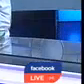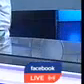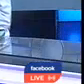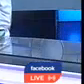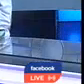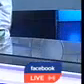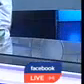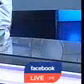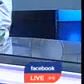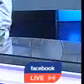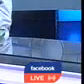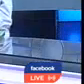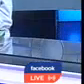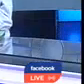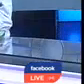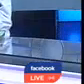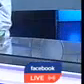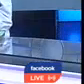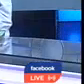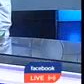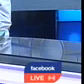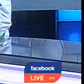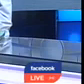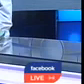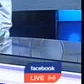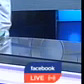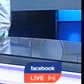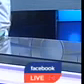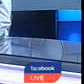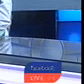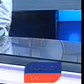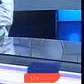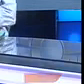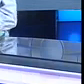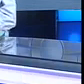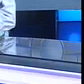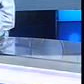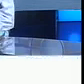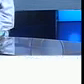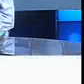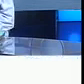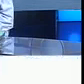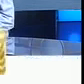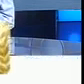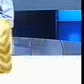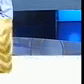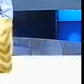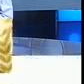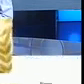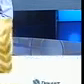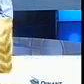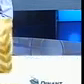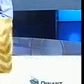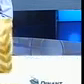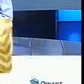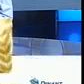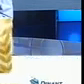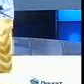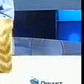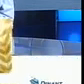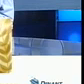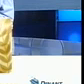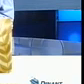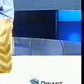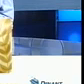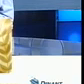Electoral, informándonos sobre esa situación. Bien, el nuevo jabón Venza te va a encantar. Toda tu familia conocerá su